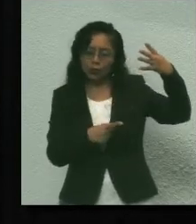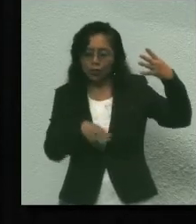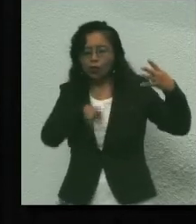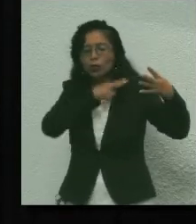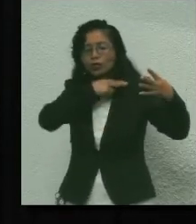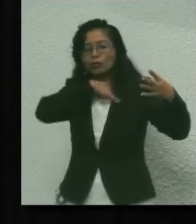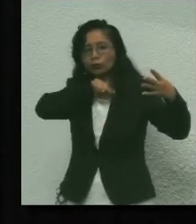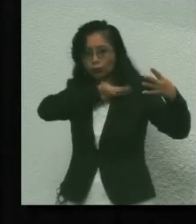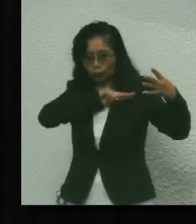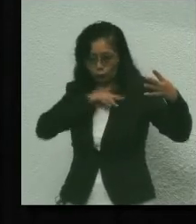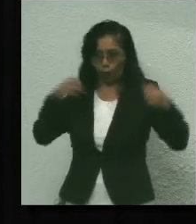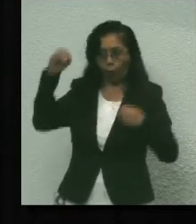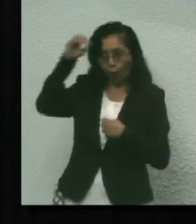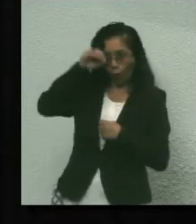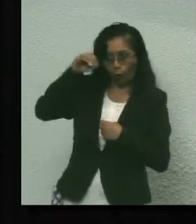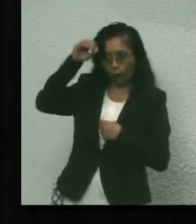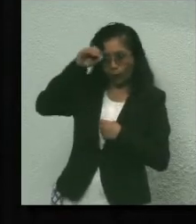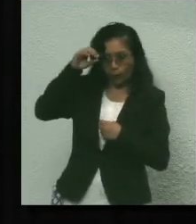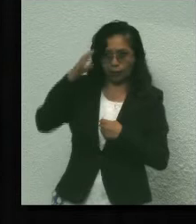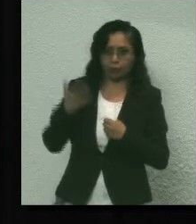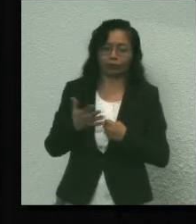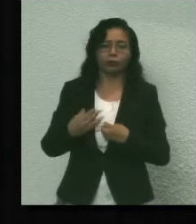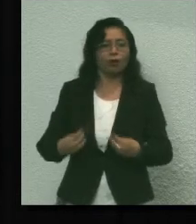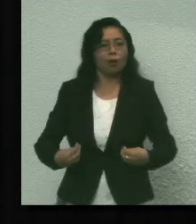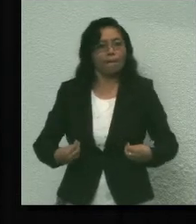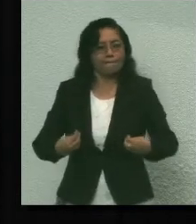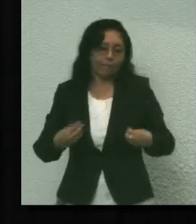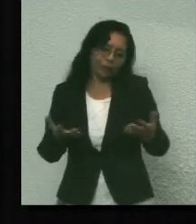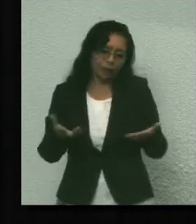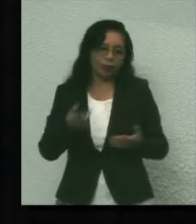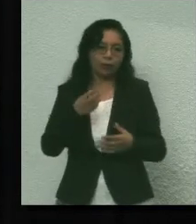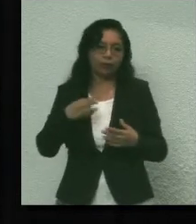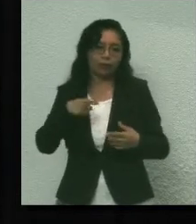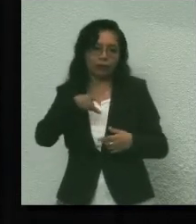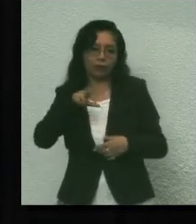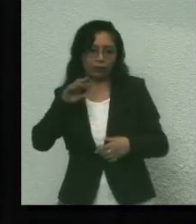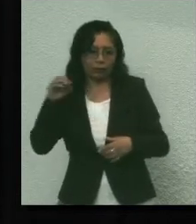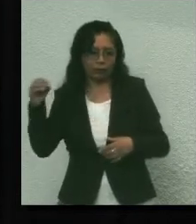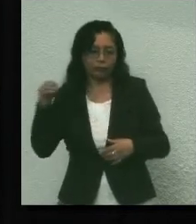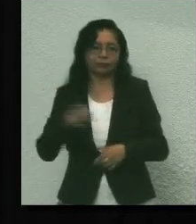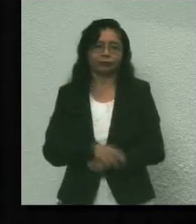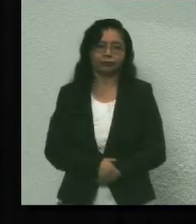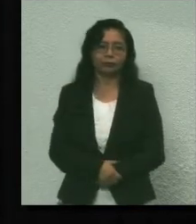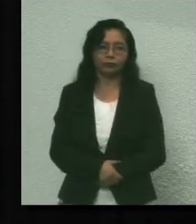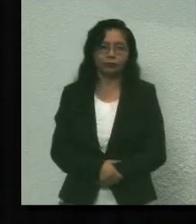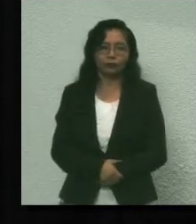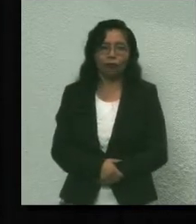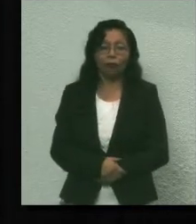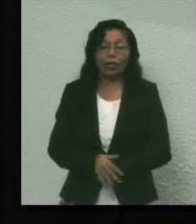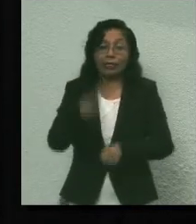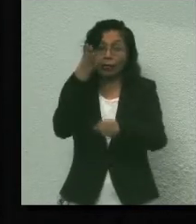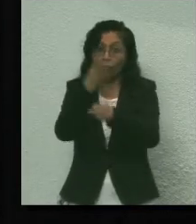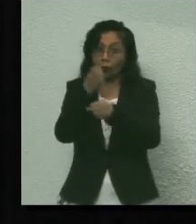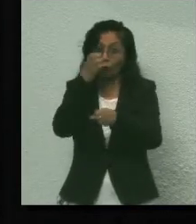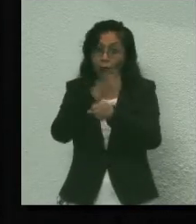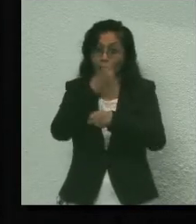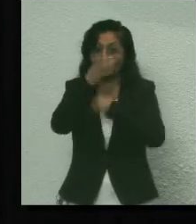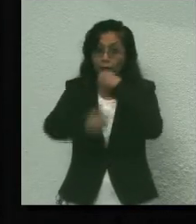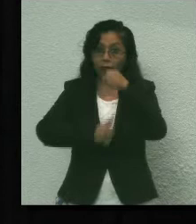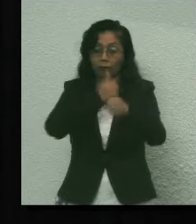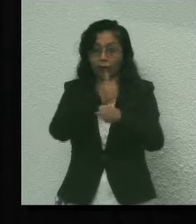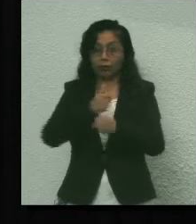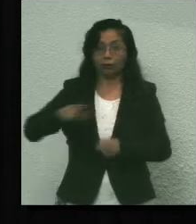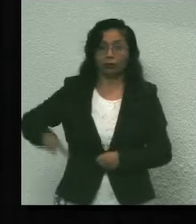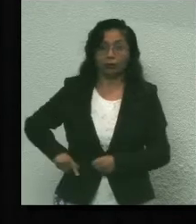es el escenario que estamos viviendo en quintana roo este cuarto año de gobierno la